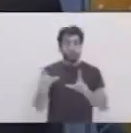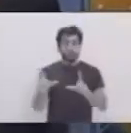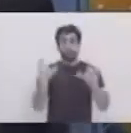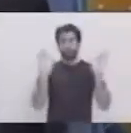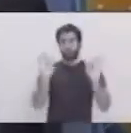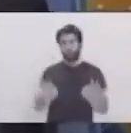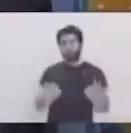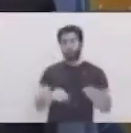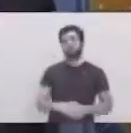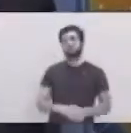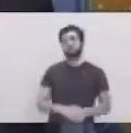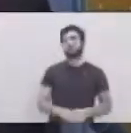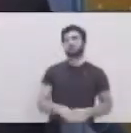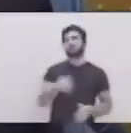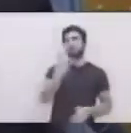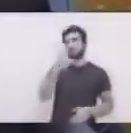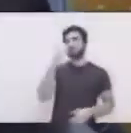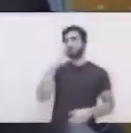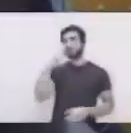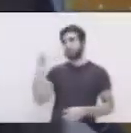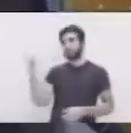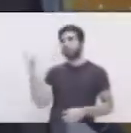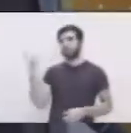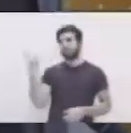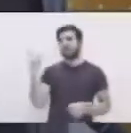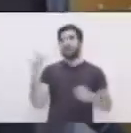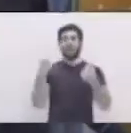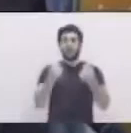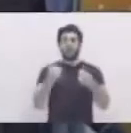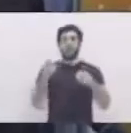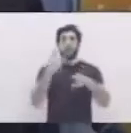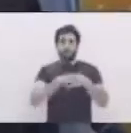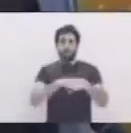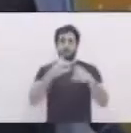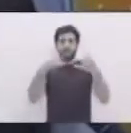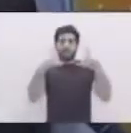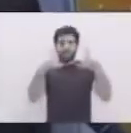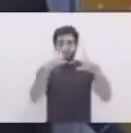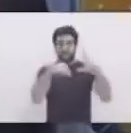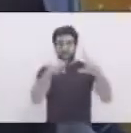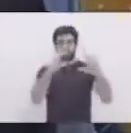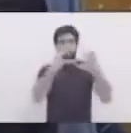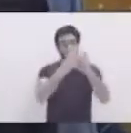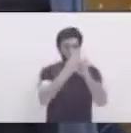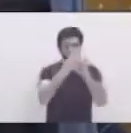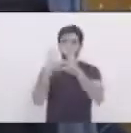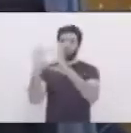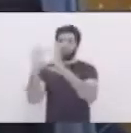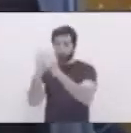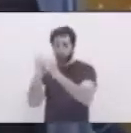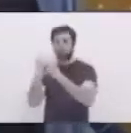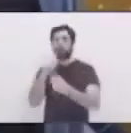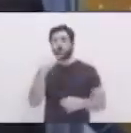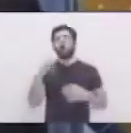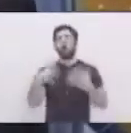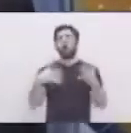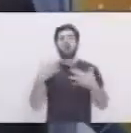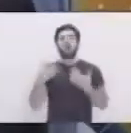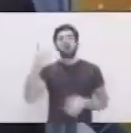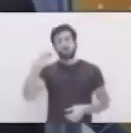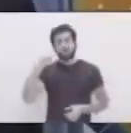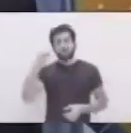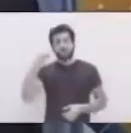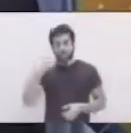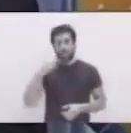bien, perfecto. Ahora vamos a hacer otros dos círculos un poco más pequeños, solo que esta vez de color negro.